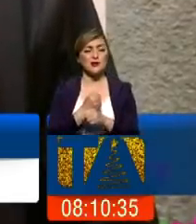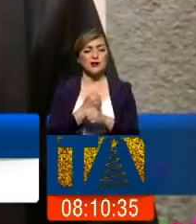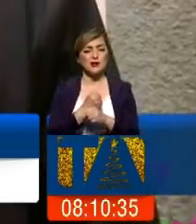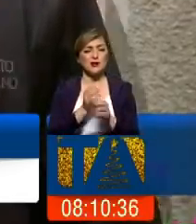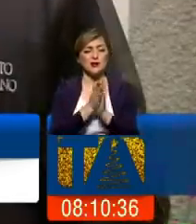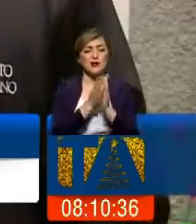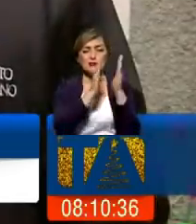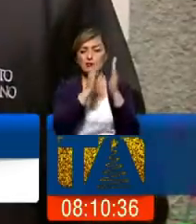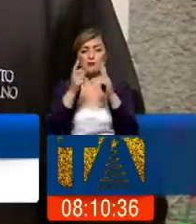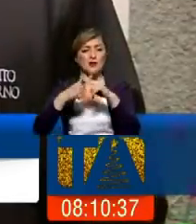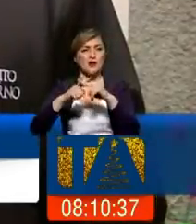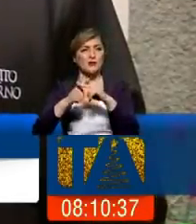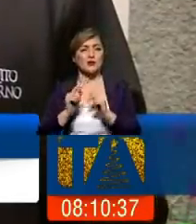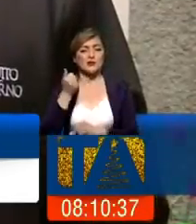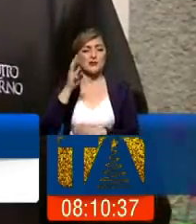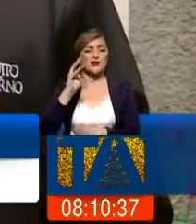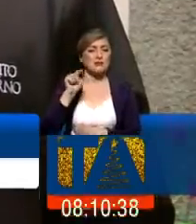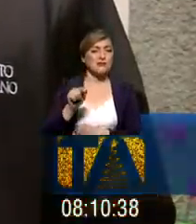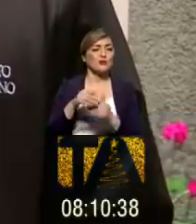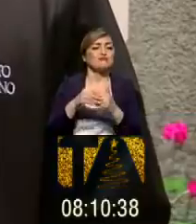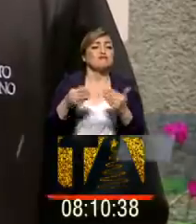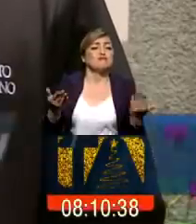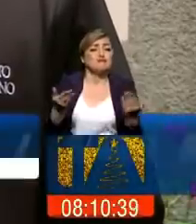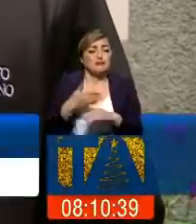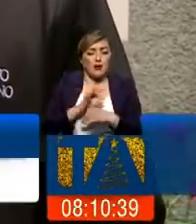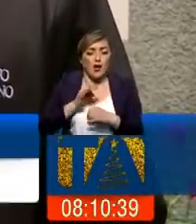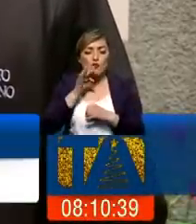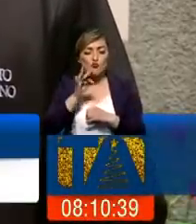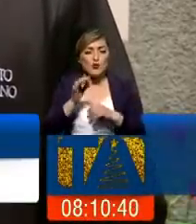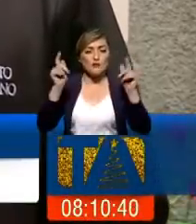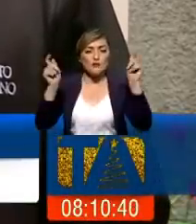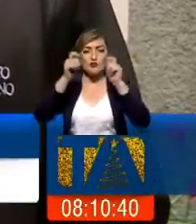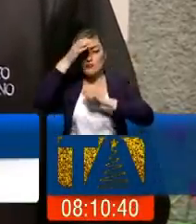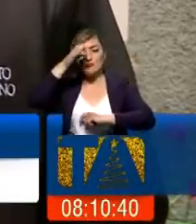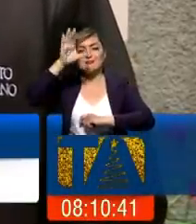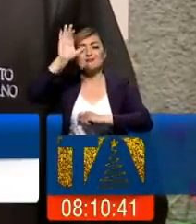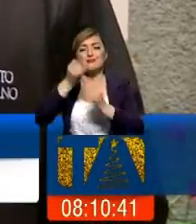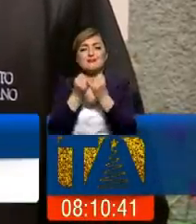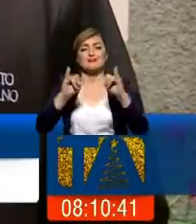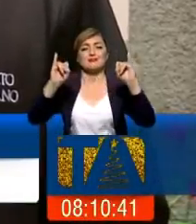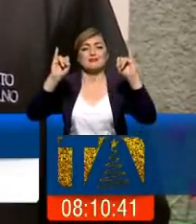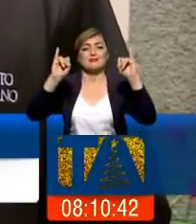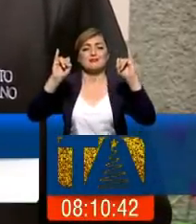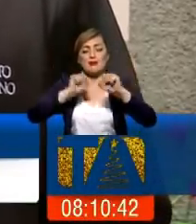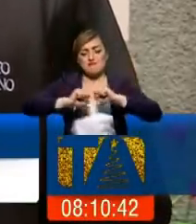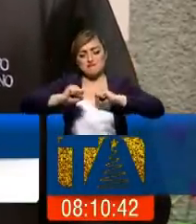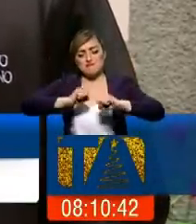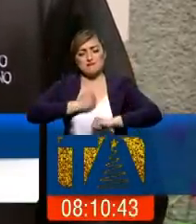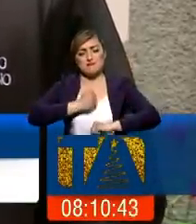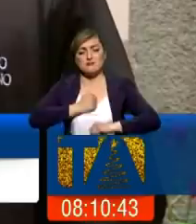que es nuestra herramienta de trabajo. $16,000 y después de pandemia y una fundación cultural que es independiente, totalmente